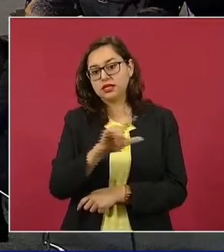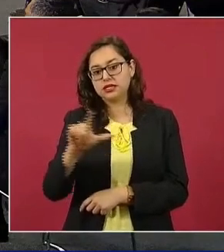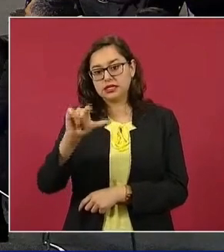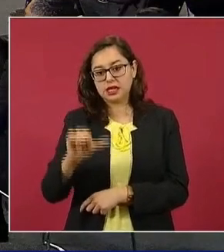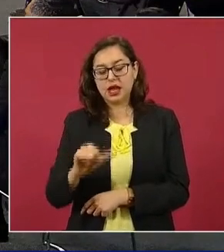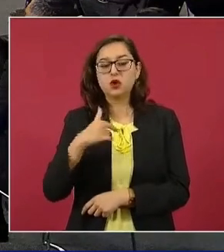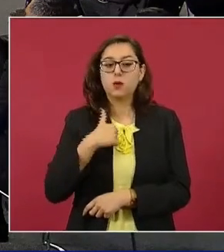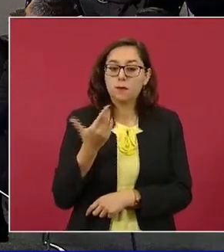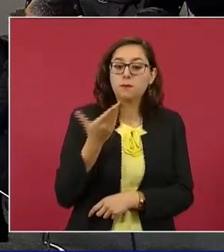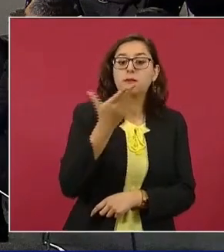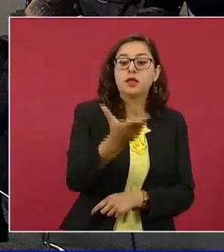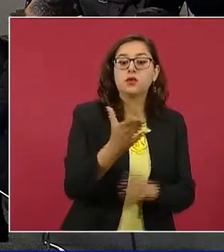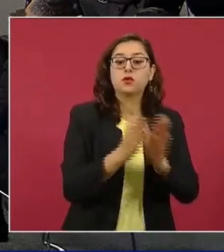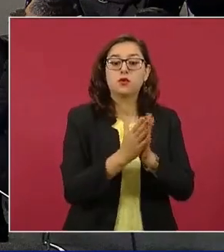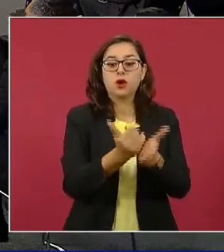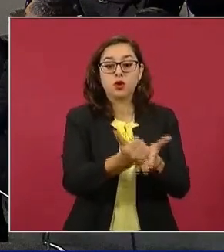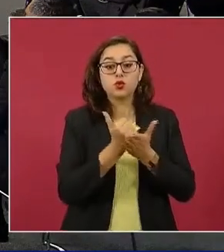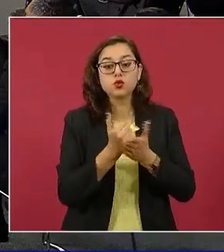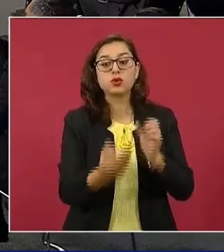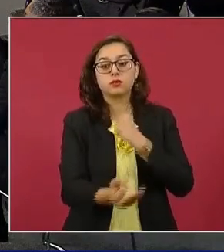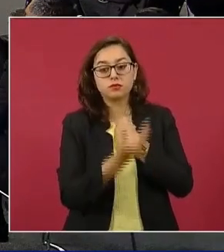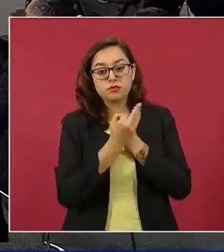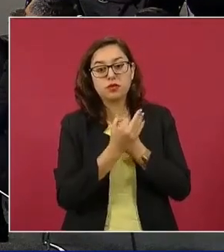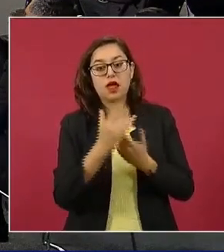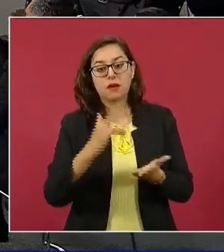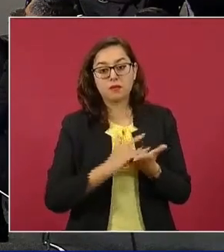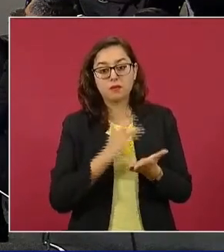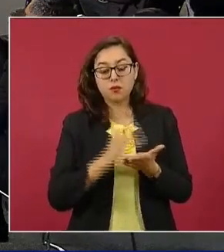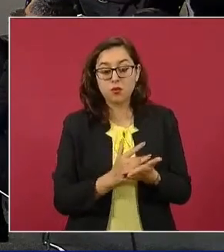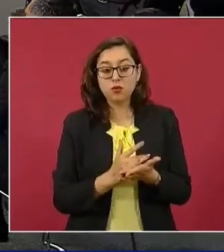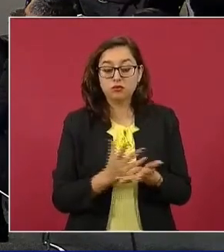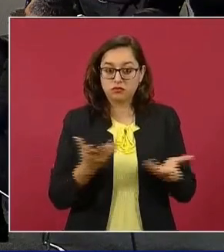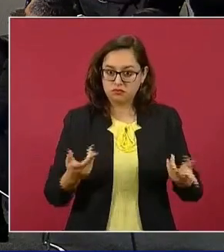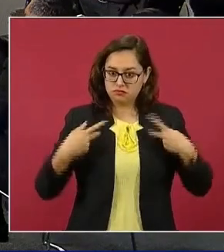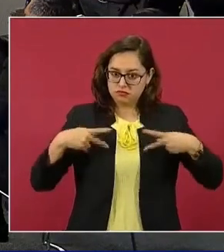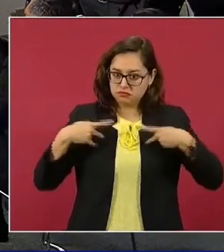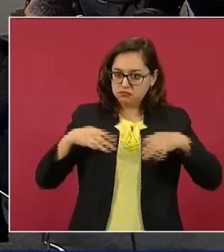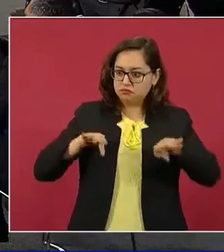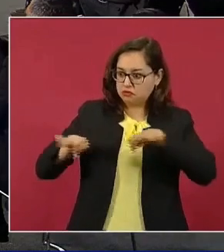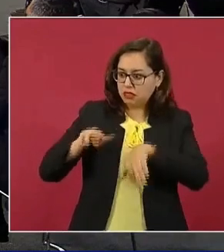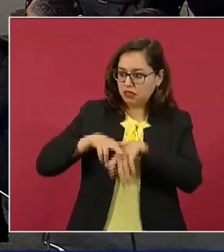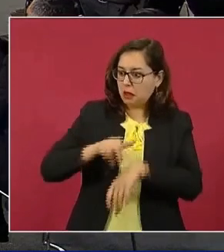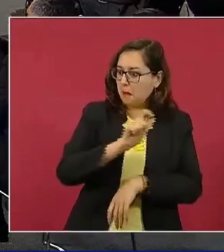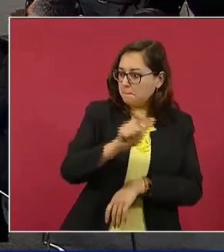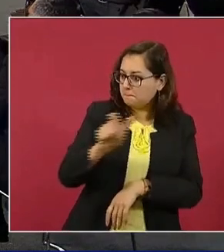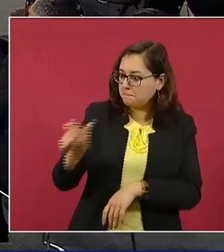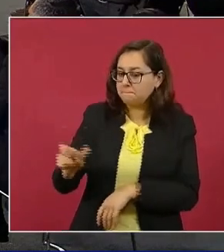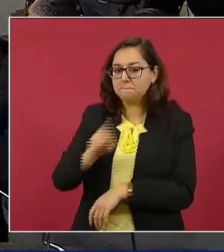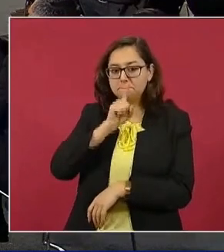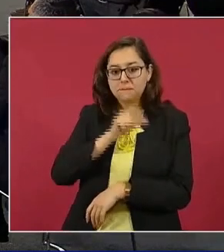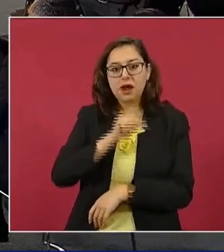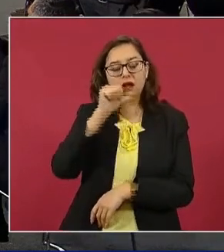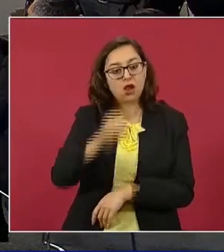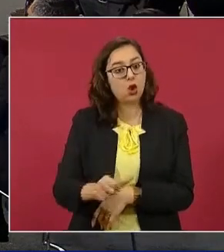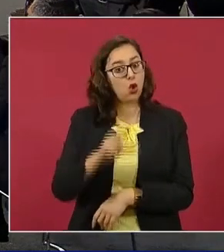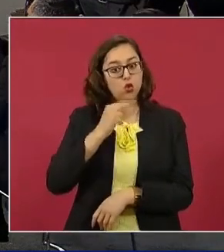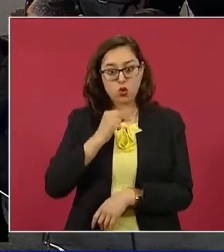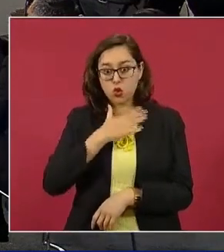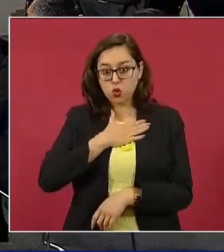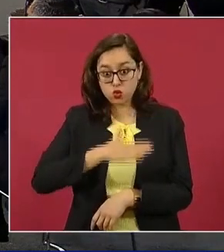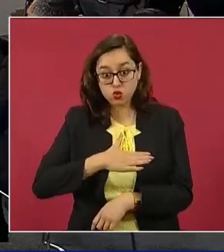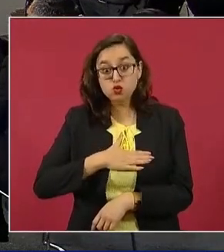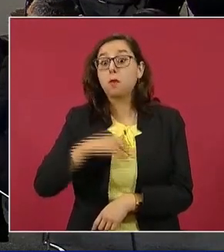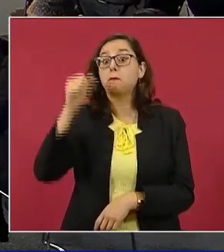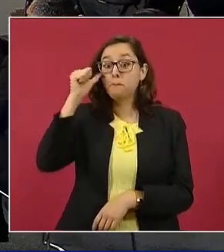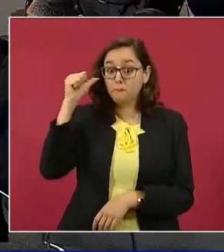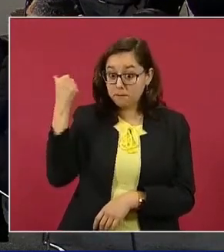apoyo, porque usted ha dicho que quitarle o no pagarle su sueldo a los empleados es injusto y es hasta un